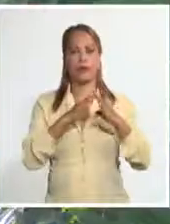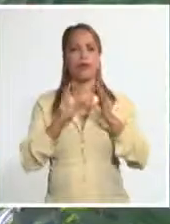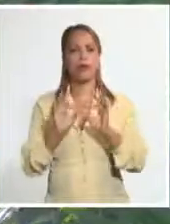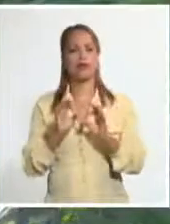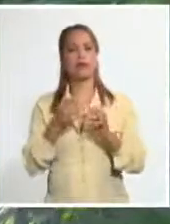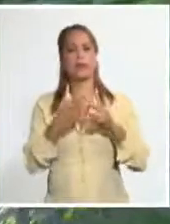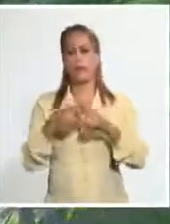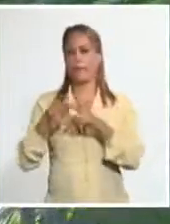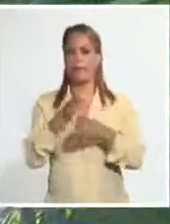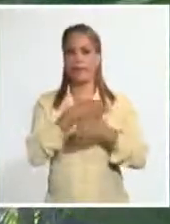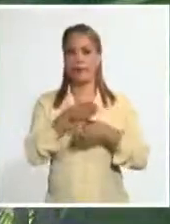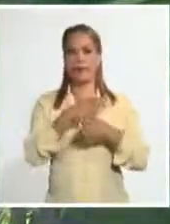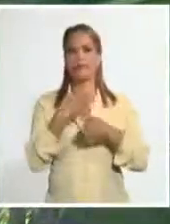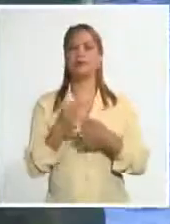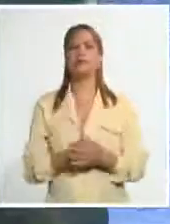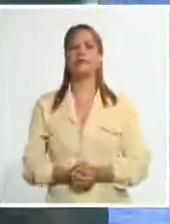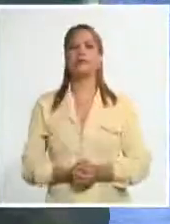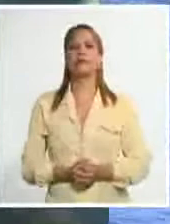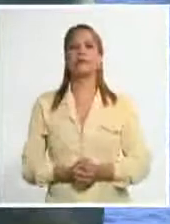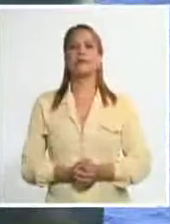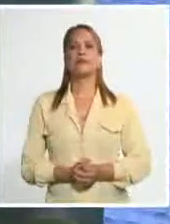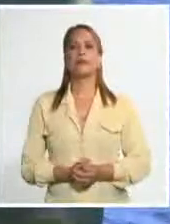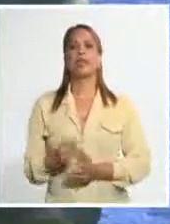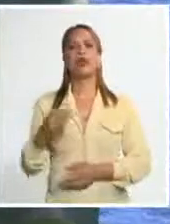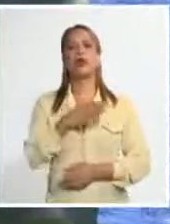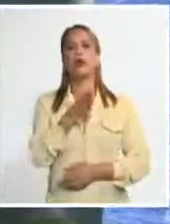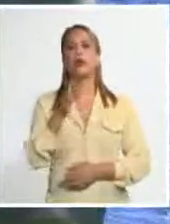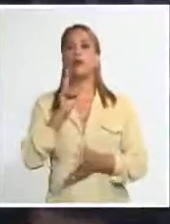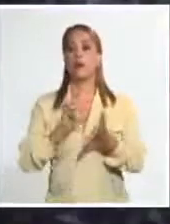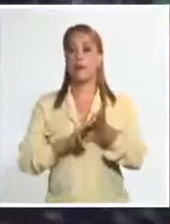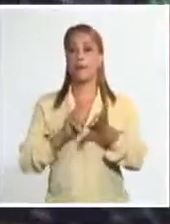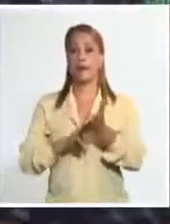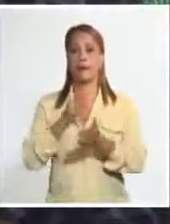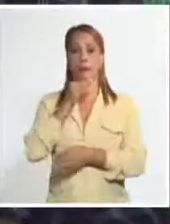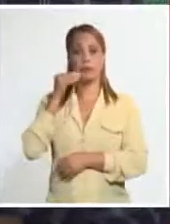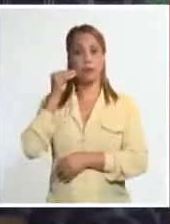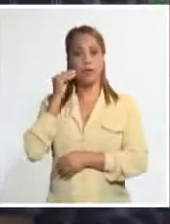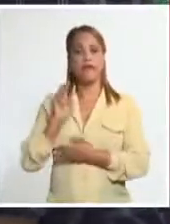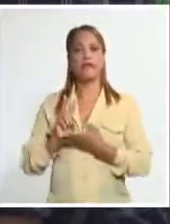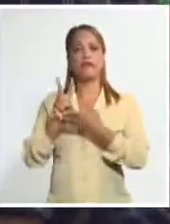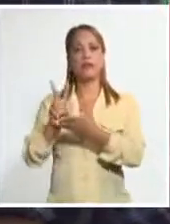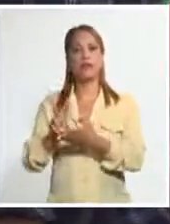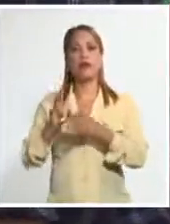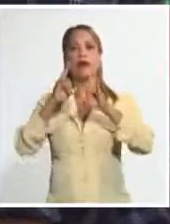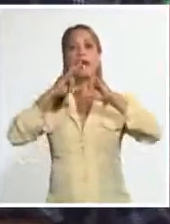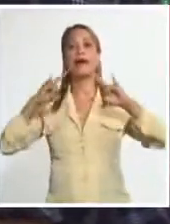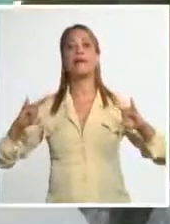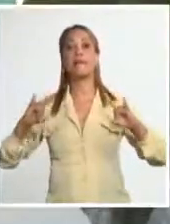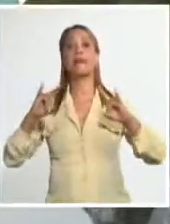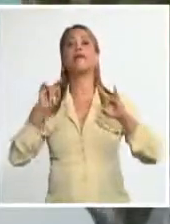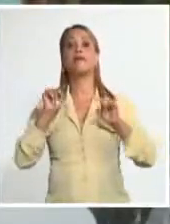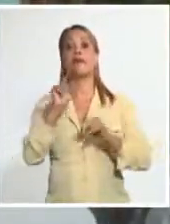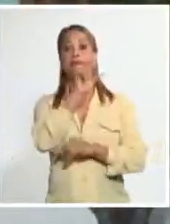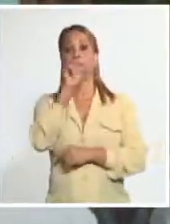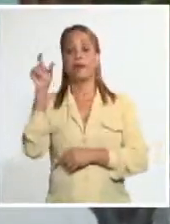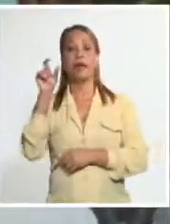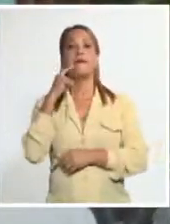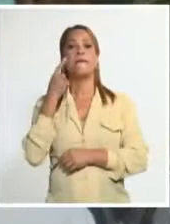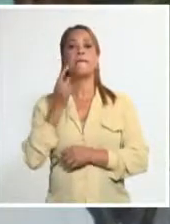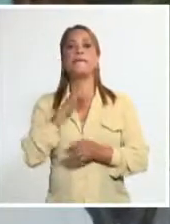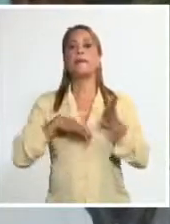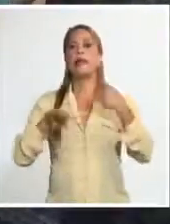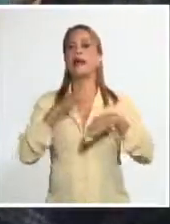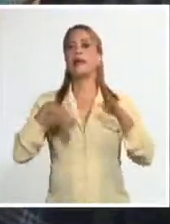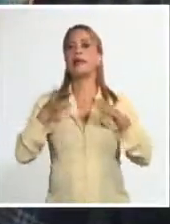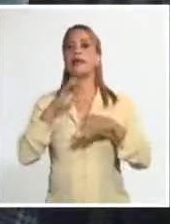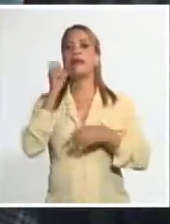población. En un amplio recorrido, el miembro del Buró Político visitó la base de campismo Playita de Cajobabo y otras instalaciones